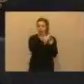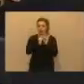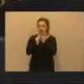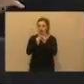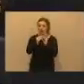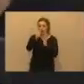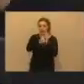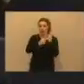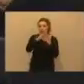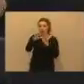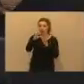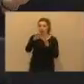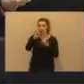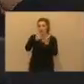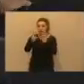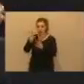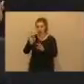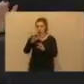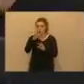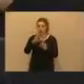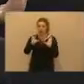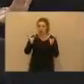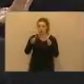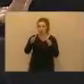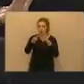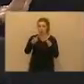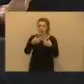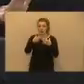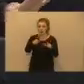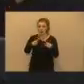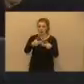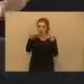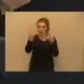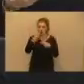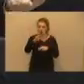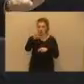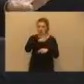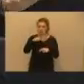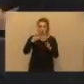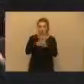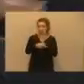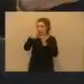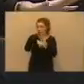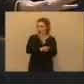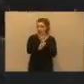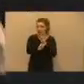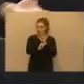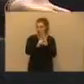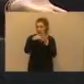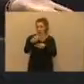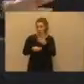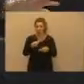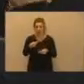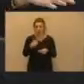procesos de selección común y unificado para todo el conjunto del sector público autonómico. Es decir, la normativa está de aplicación, en el caso se lo comentaba antes,